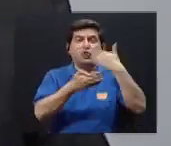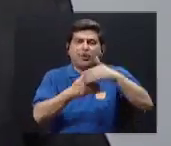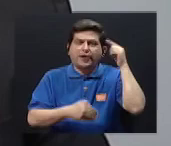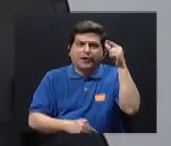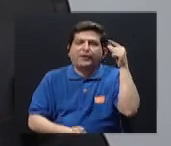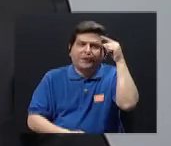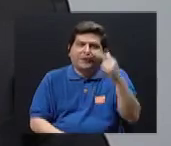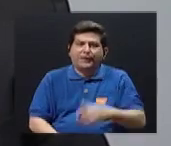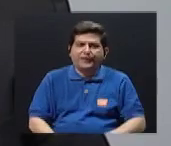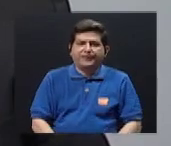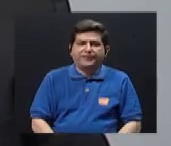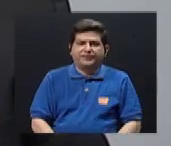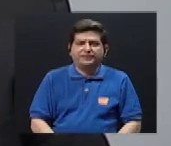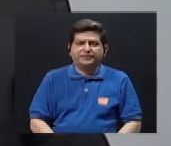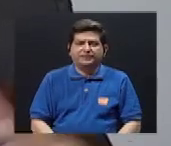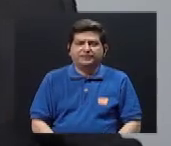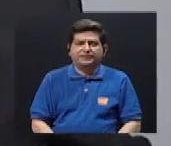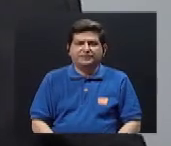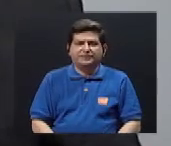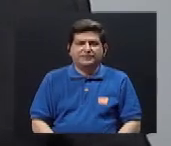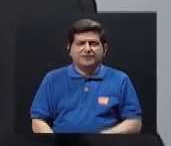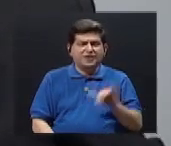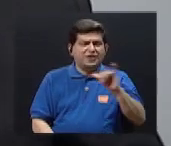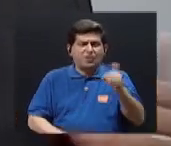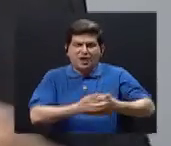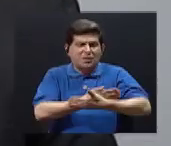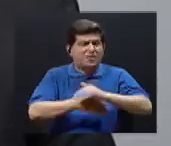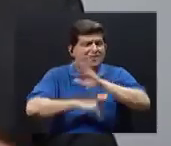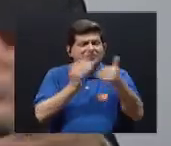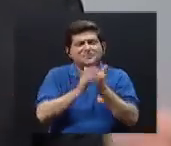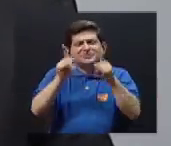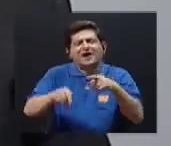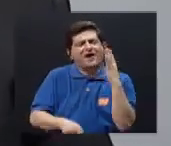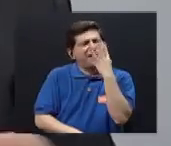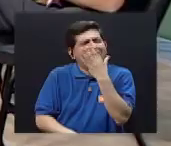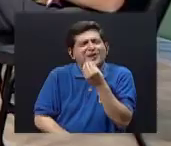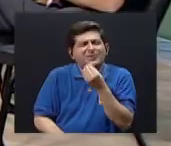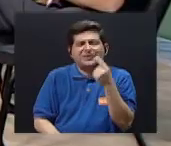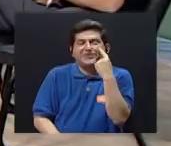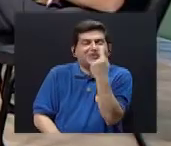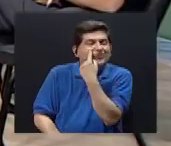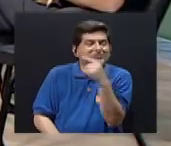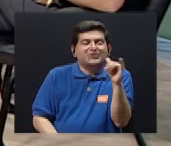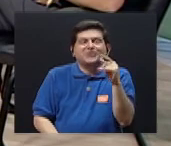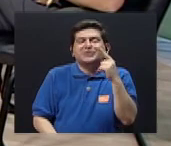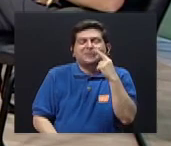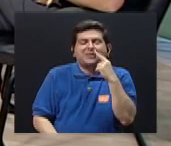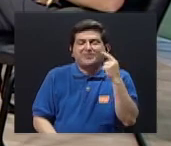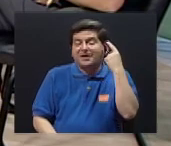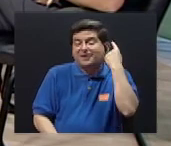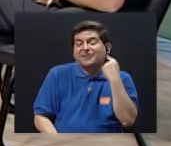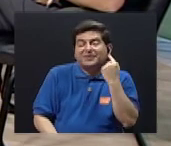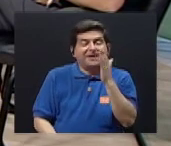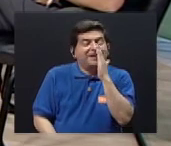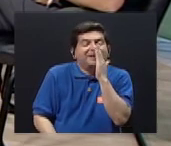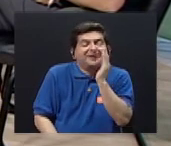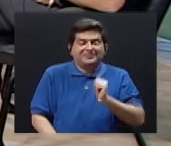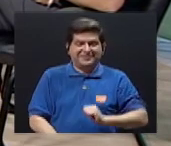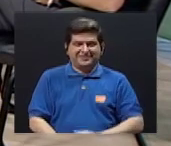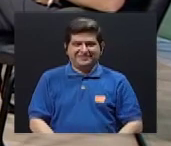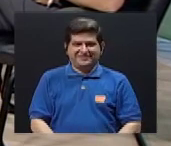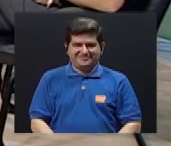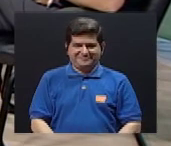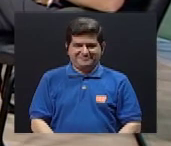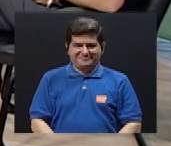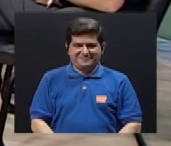y después obviamente, como cuando un bebé, ¿verdad? Todo el mundo, ¡ay, qué lindo! Sacó los ojos del papá, sacó las orejas de la mamá,